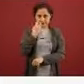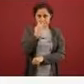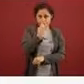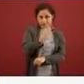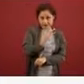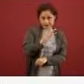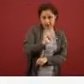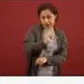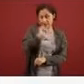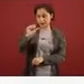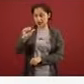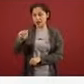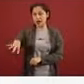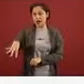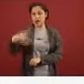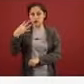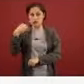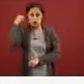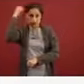primera